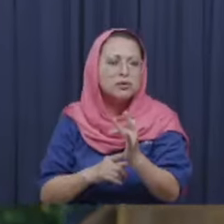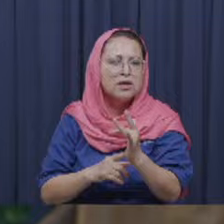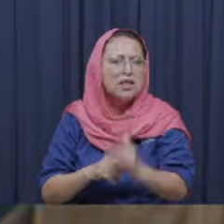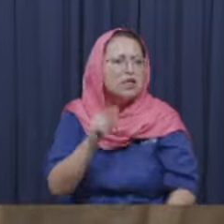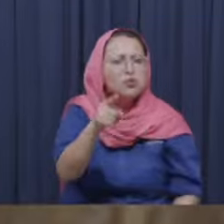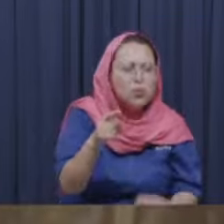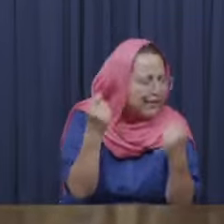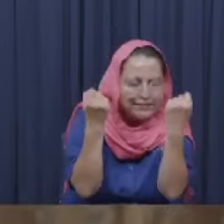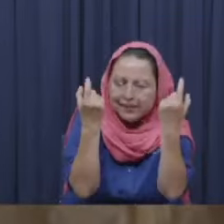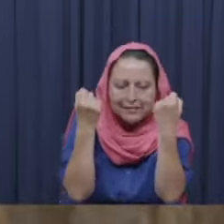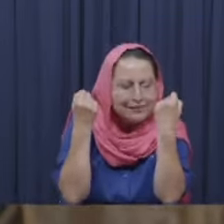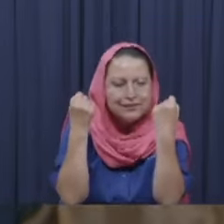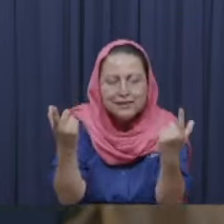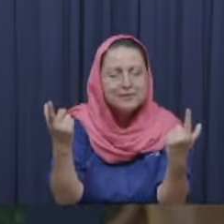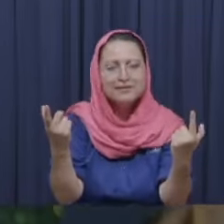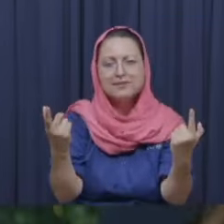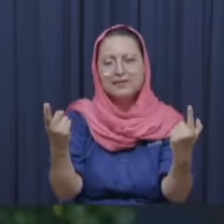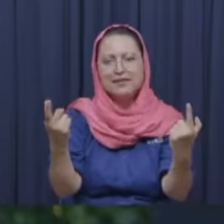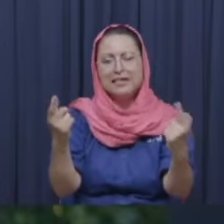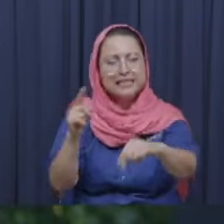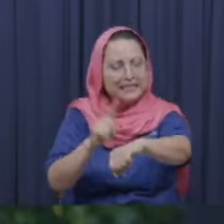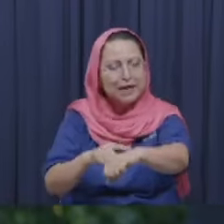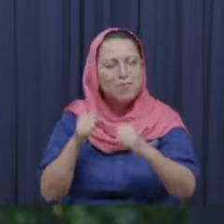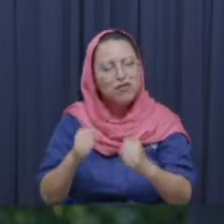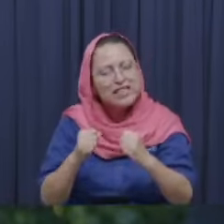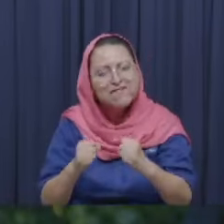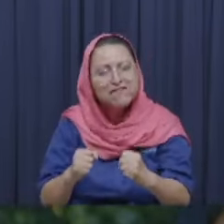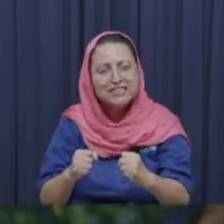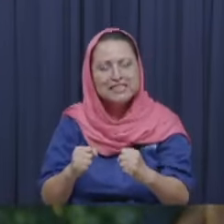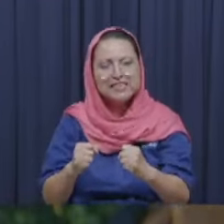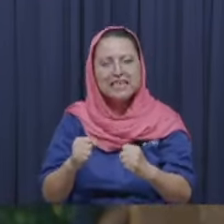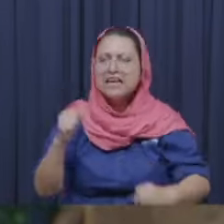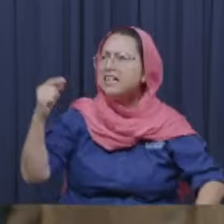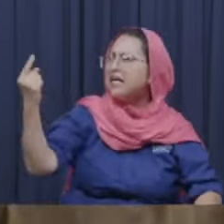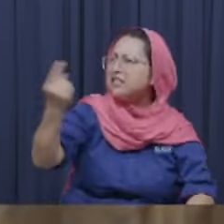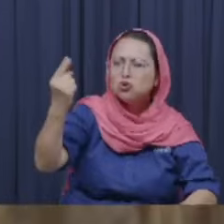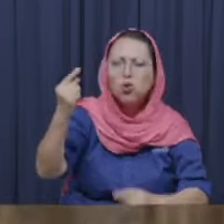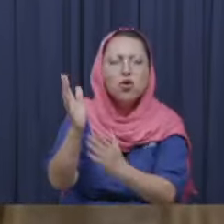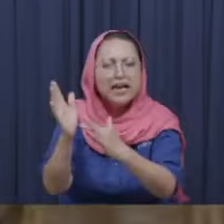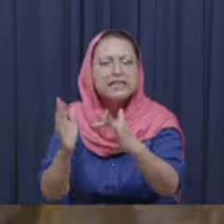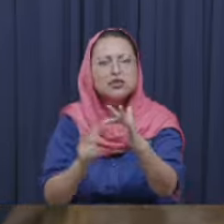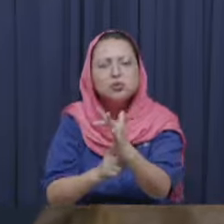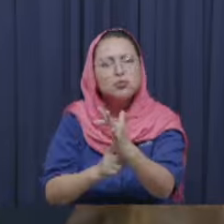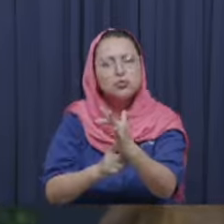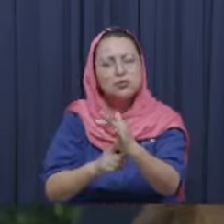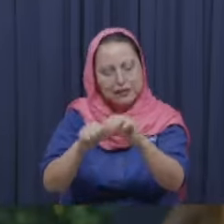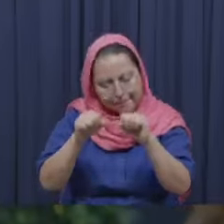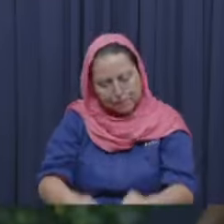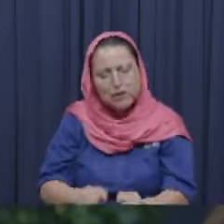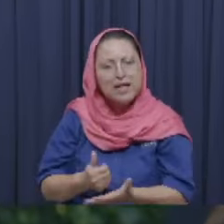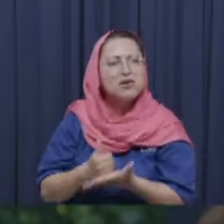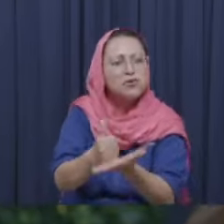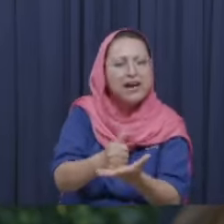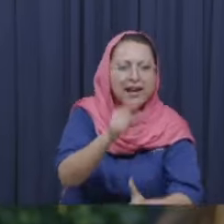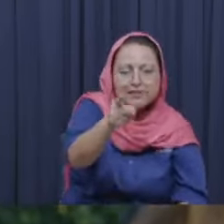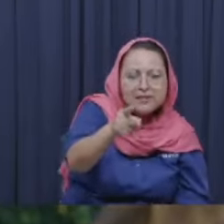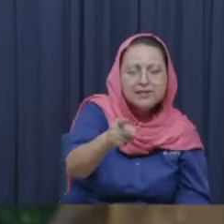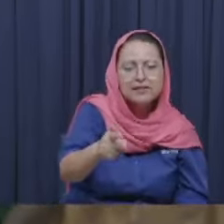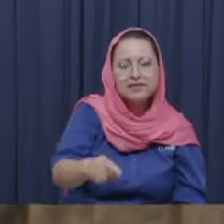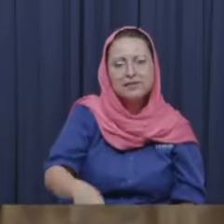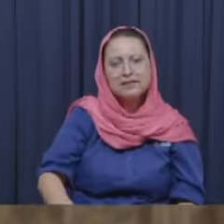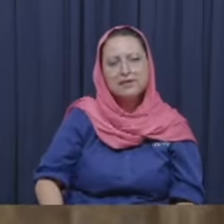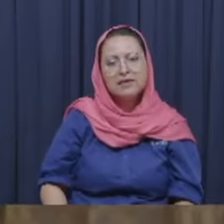Pero a todos los demás, hermanos, a todos los demás, pase adelante, Dios te bendiga. A todos los demás que estamos